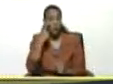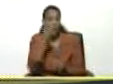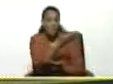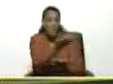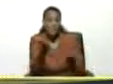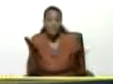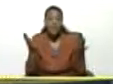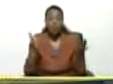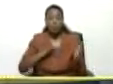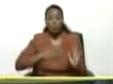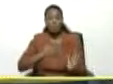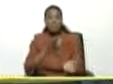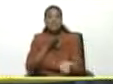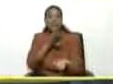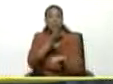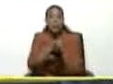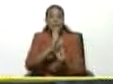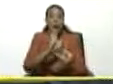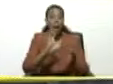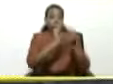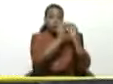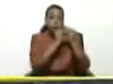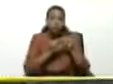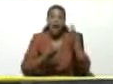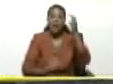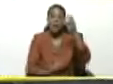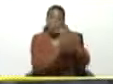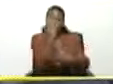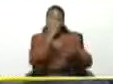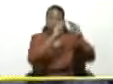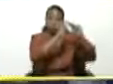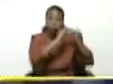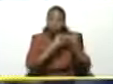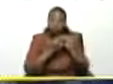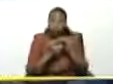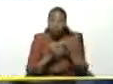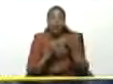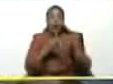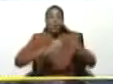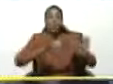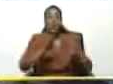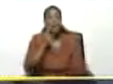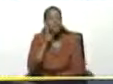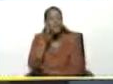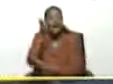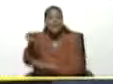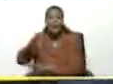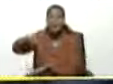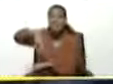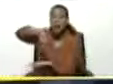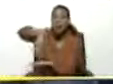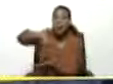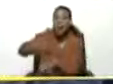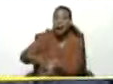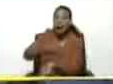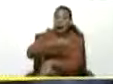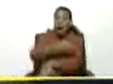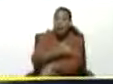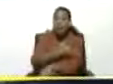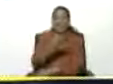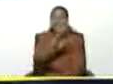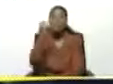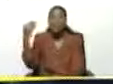entonces entregar Esta obra era lo primero que iba a hacer al llegar a maturín pero me dijeron que había como